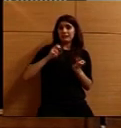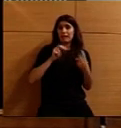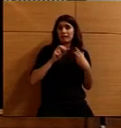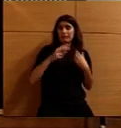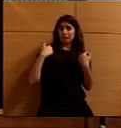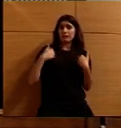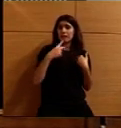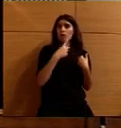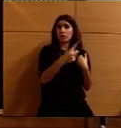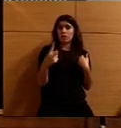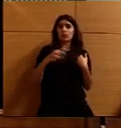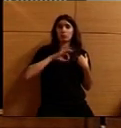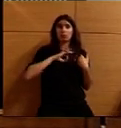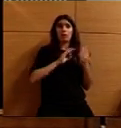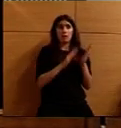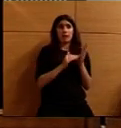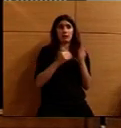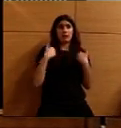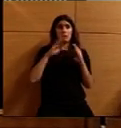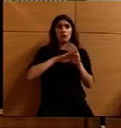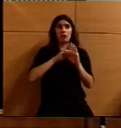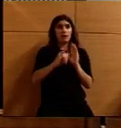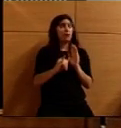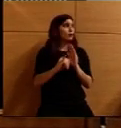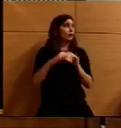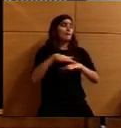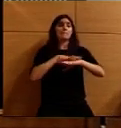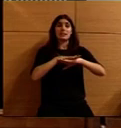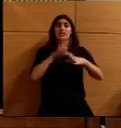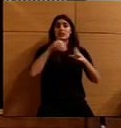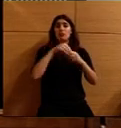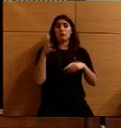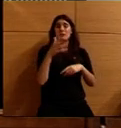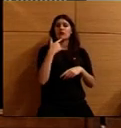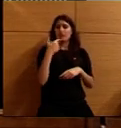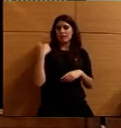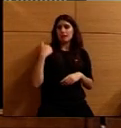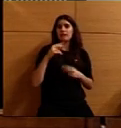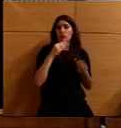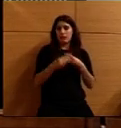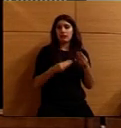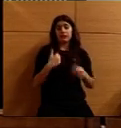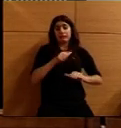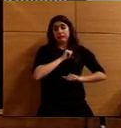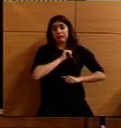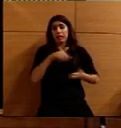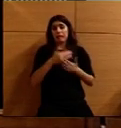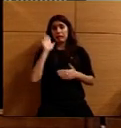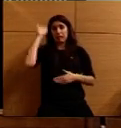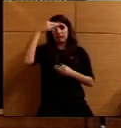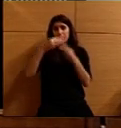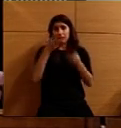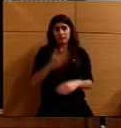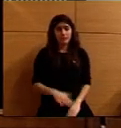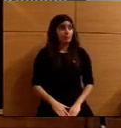carreteras ya la va a hacer, la Diputación de Valencia ya lo tiene en programa, el Ministerio de Fomento ya nos ha contestado también que lo van a hacer y estamos esperando que la Generalitat también lo